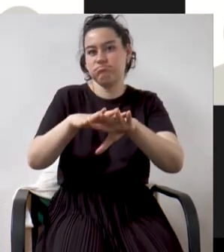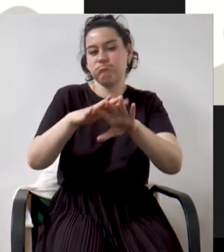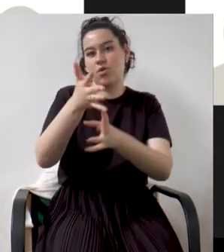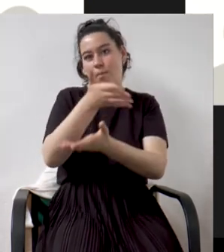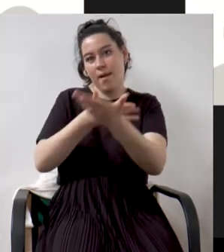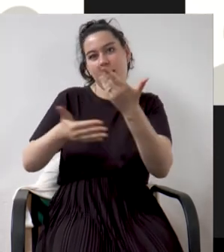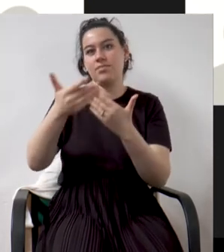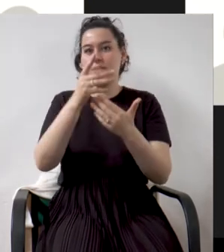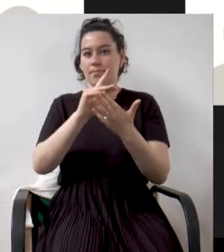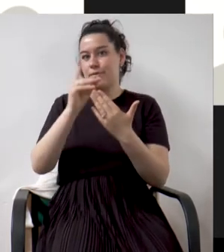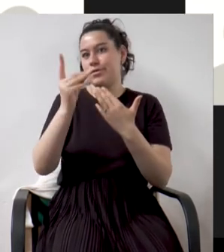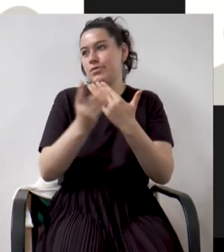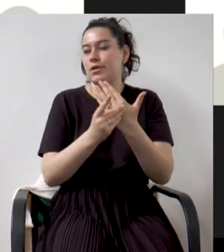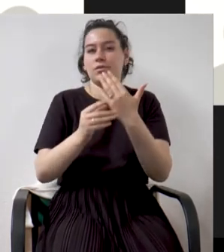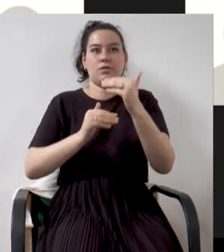proyectos de desarrollo,